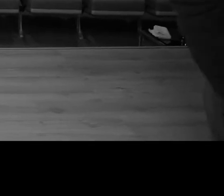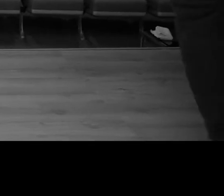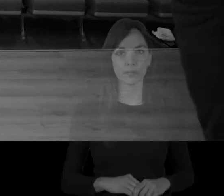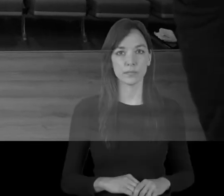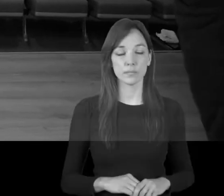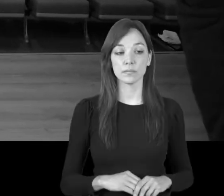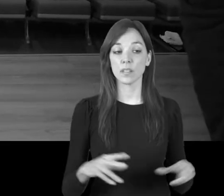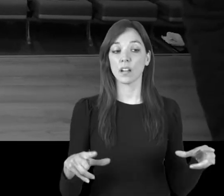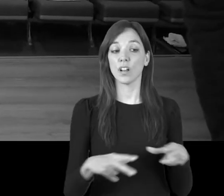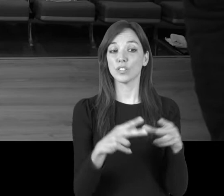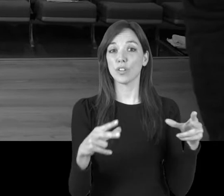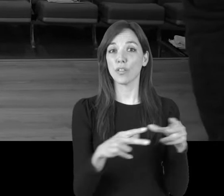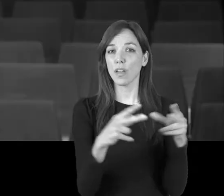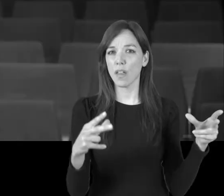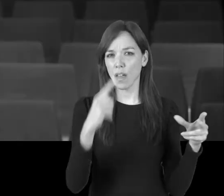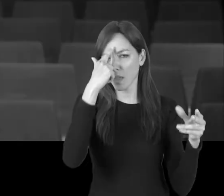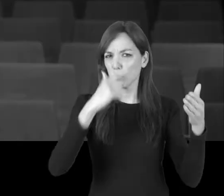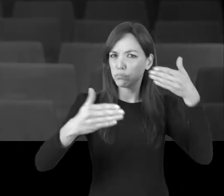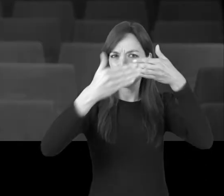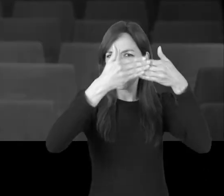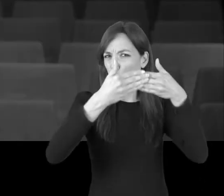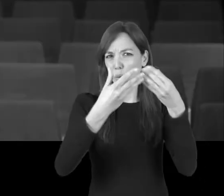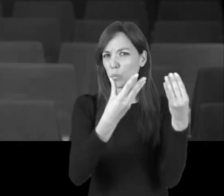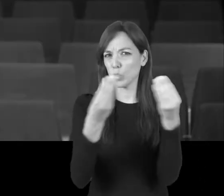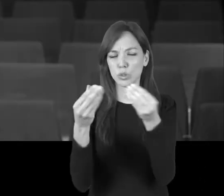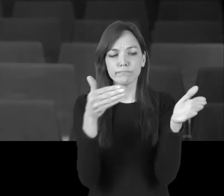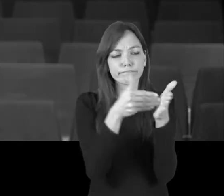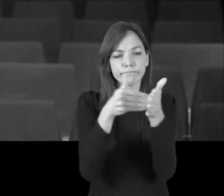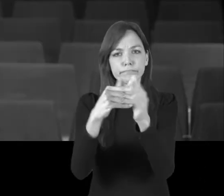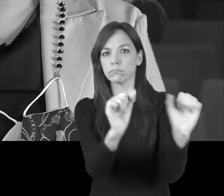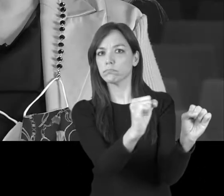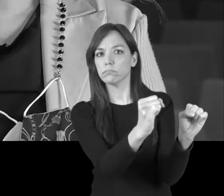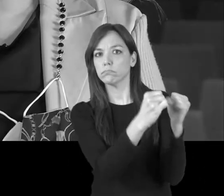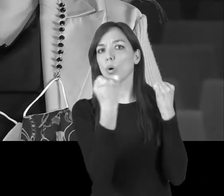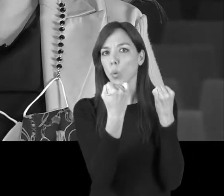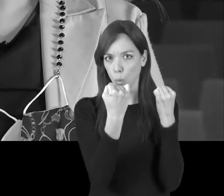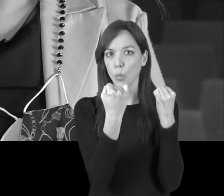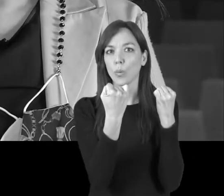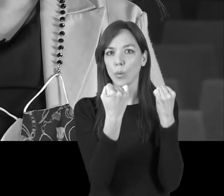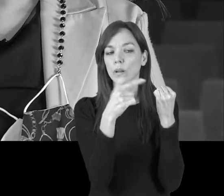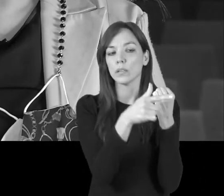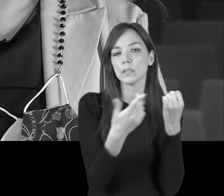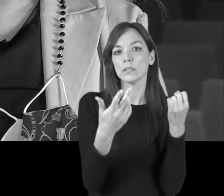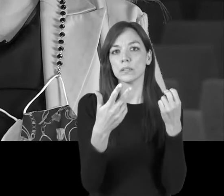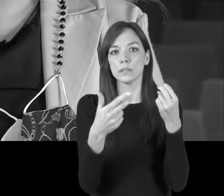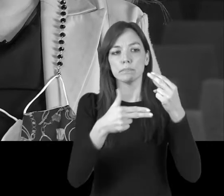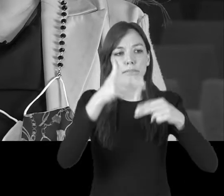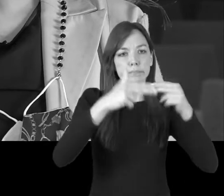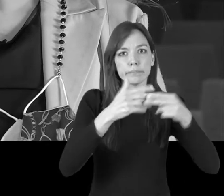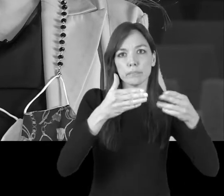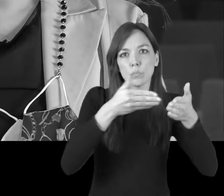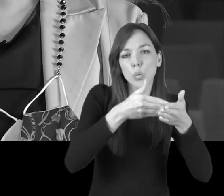la inclusión. Porque la sociedad tiene muchas barreras, hay muchos obstáculos, lo que